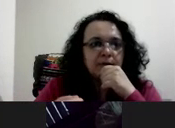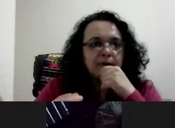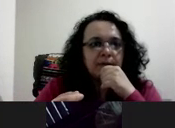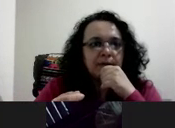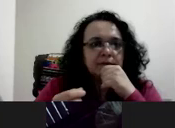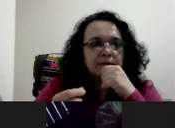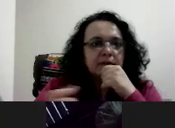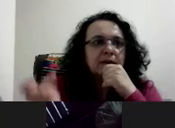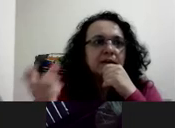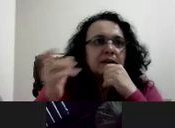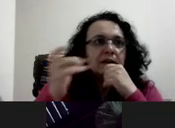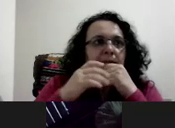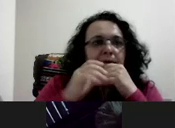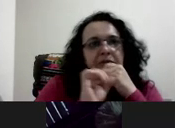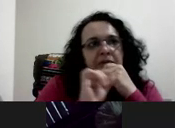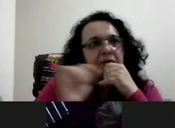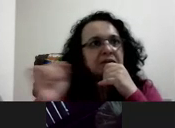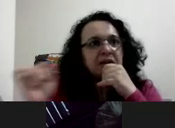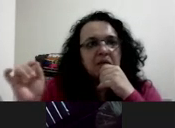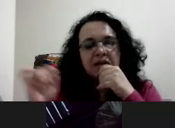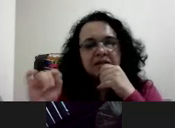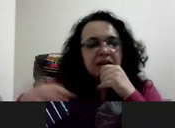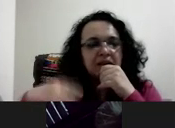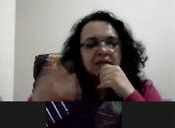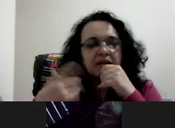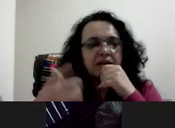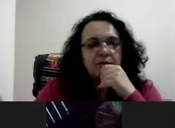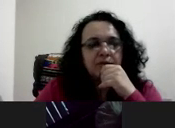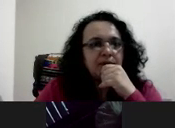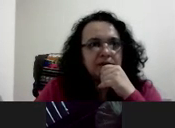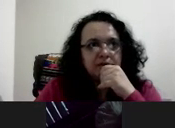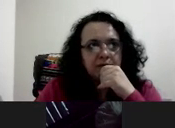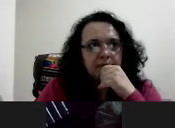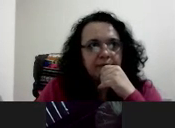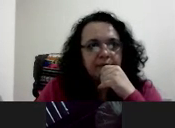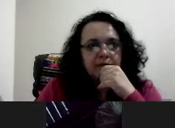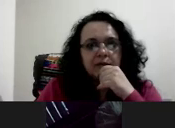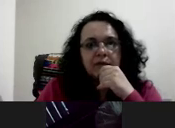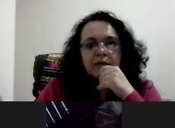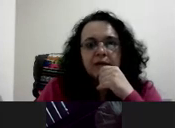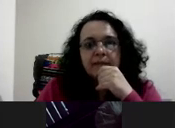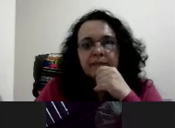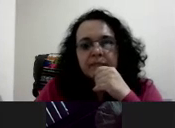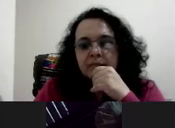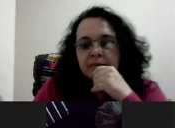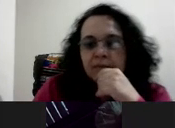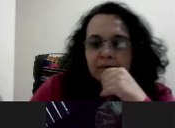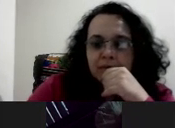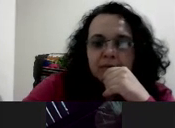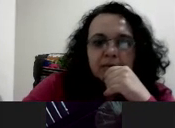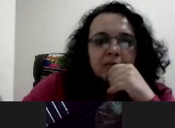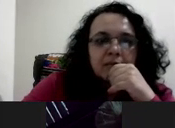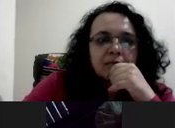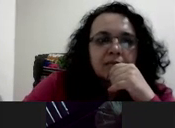ocupamos modal verbs, el verbo siempre va a estar igual sin modificación. ¿Ok?